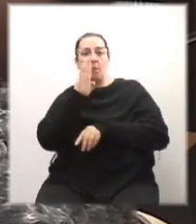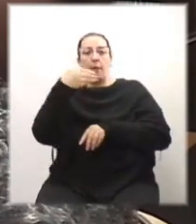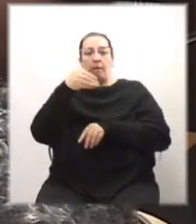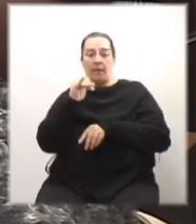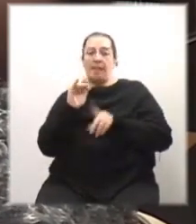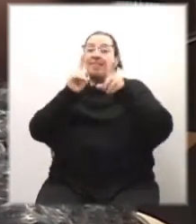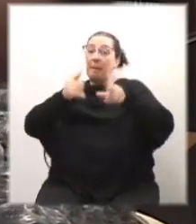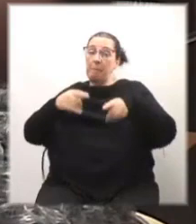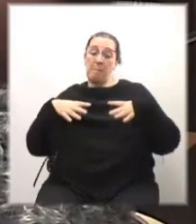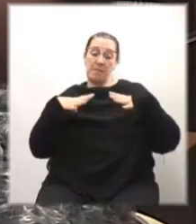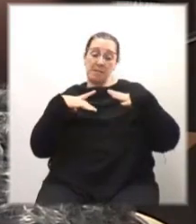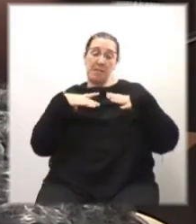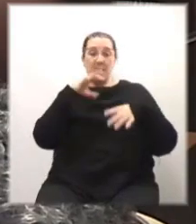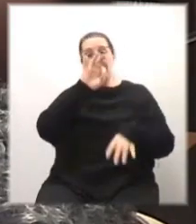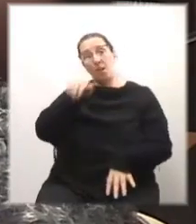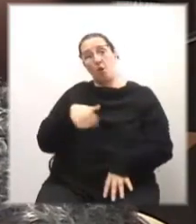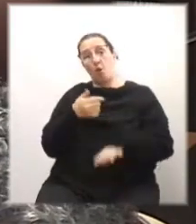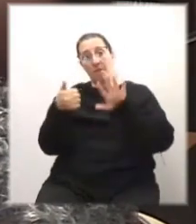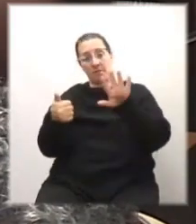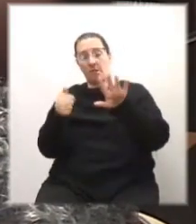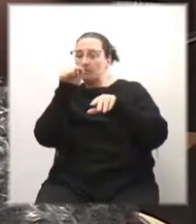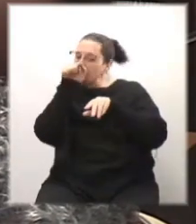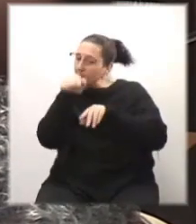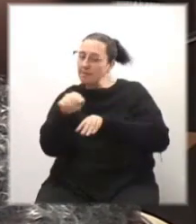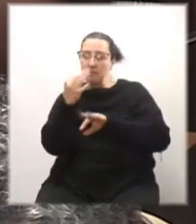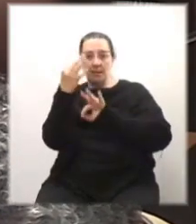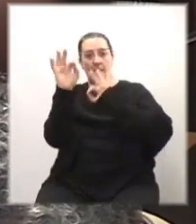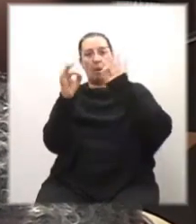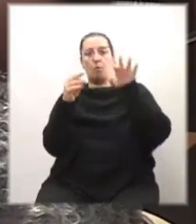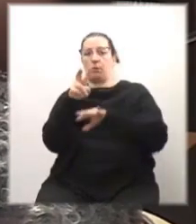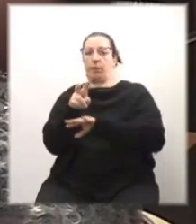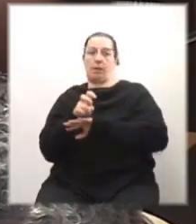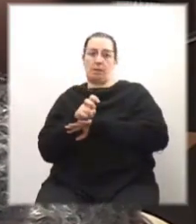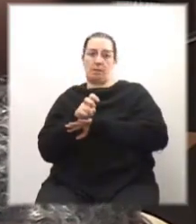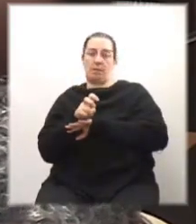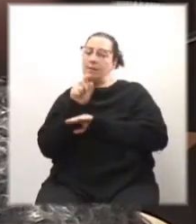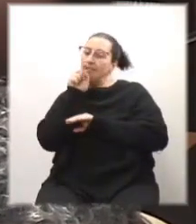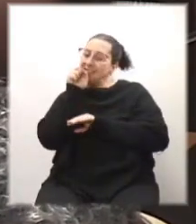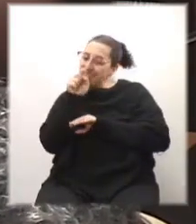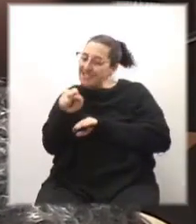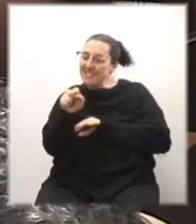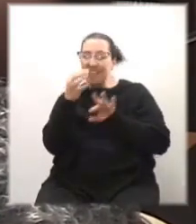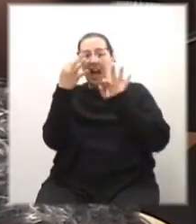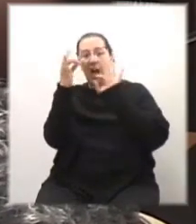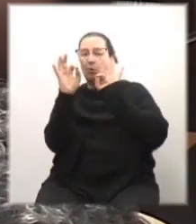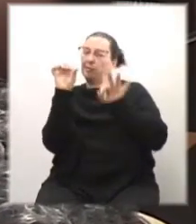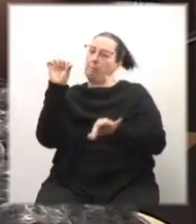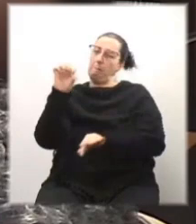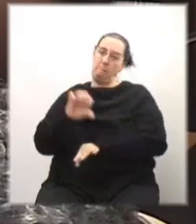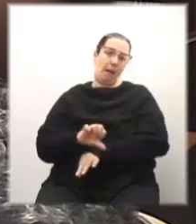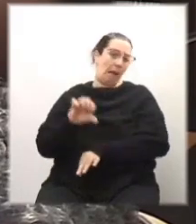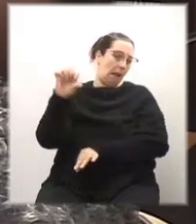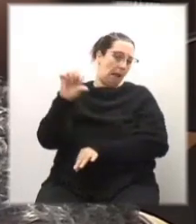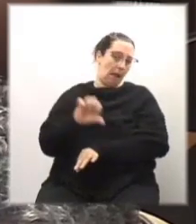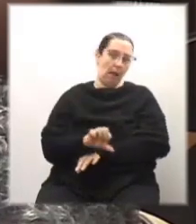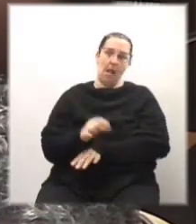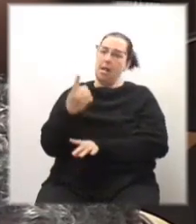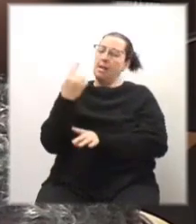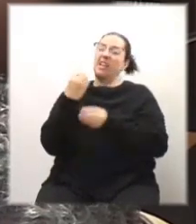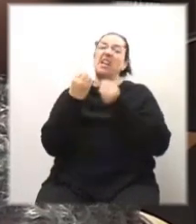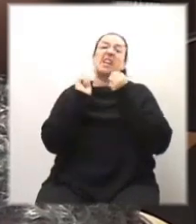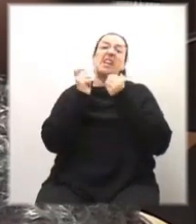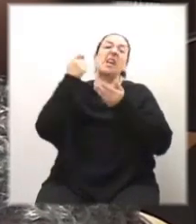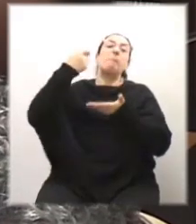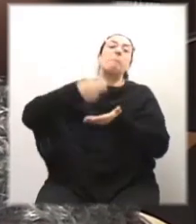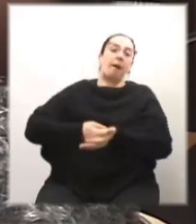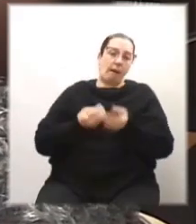0,6%. Ese es el grueso del ajuste fiscal. Es un ajuste de mala calidad que recae sobre la espalda de